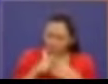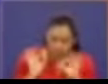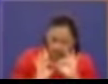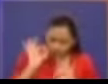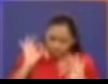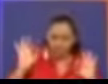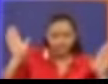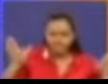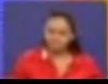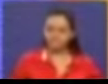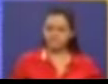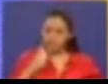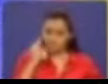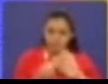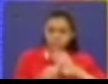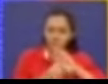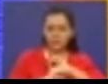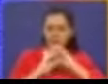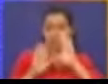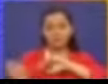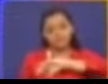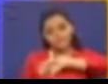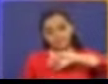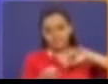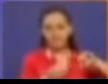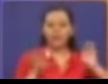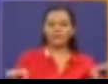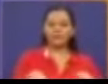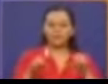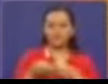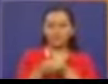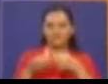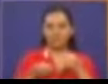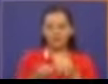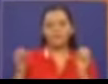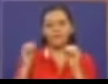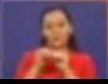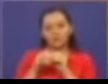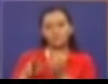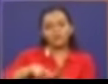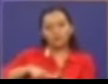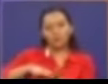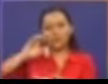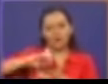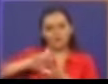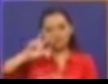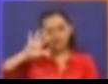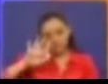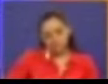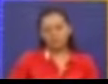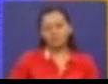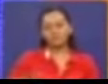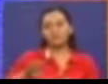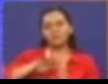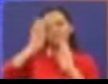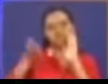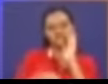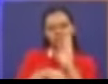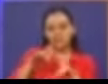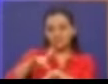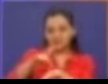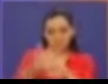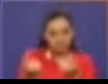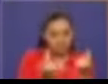de la región. Luego continuamos con actividades de despacho, buró político, audiencias y así acabamos el miércoles 15 de